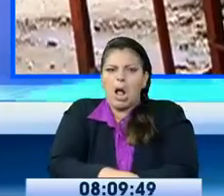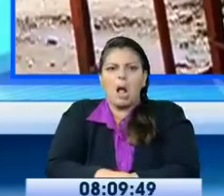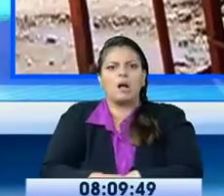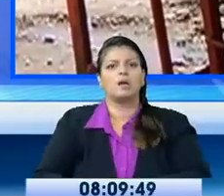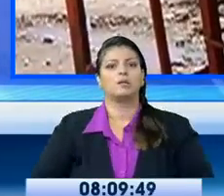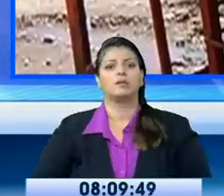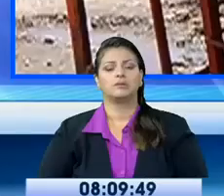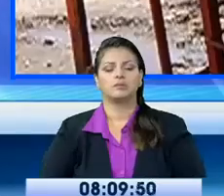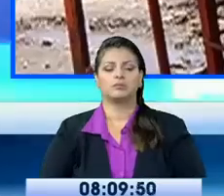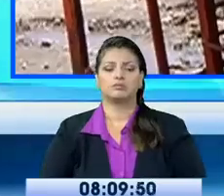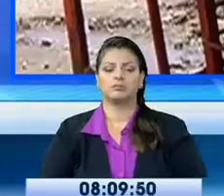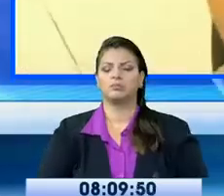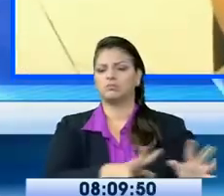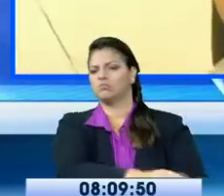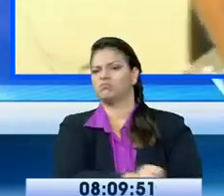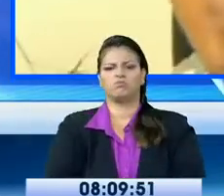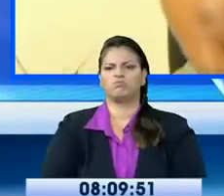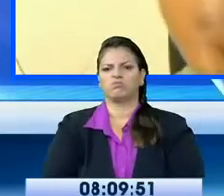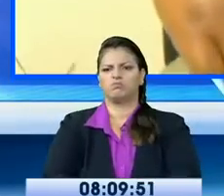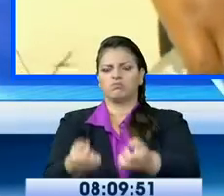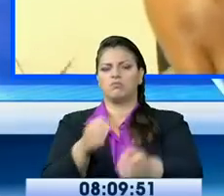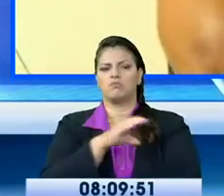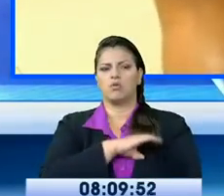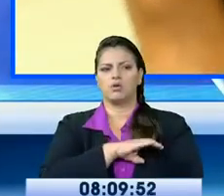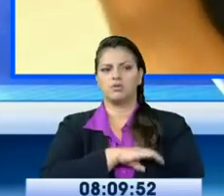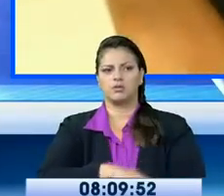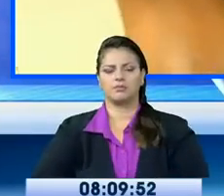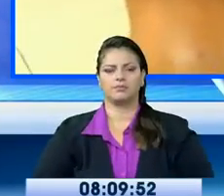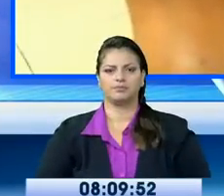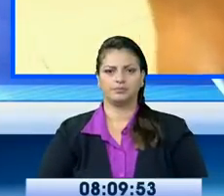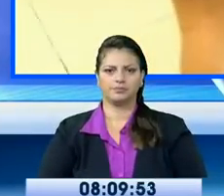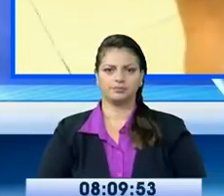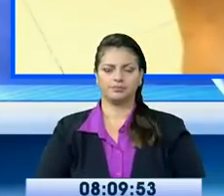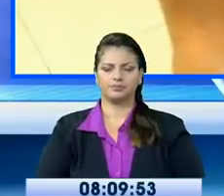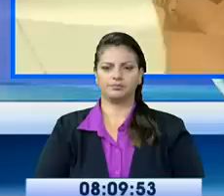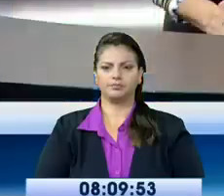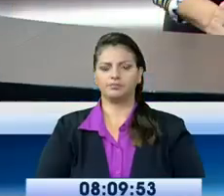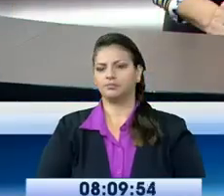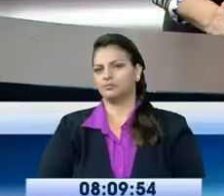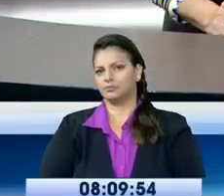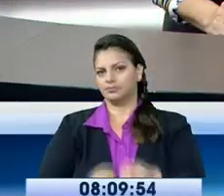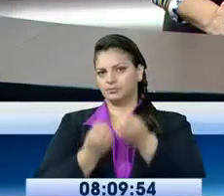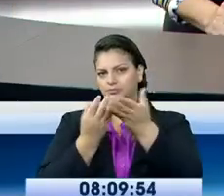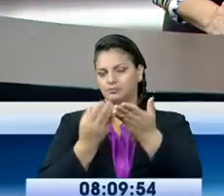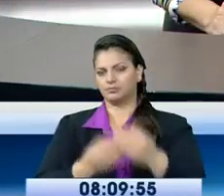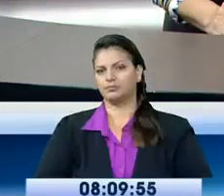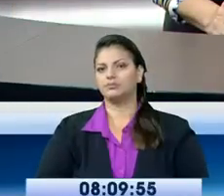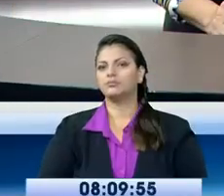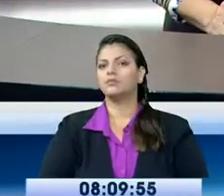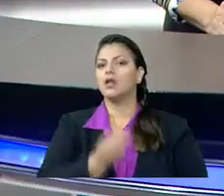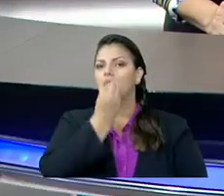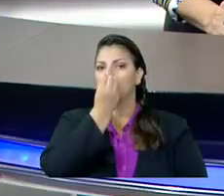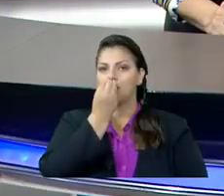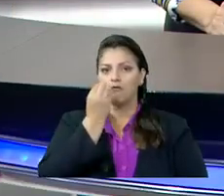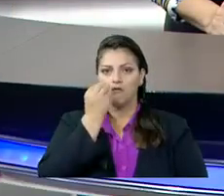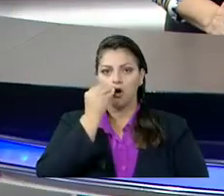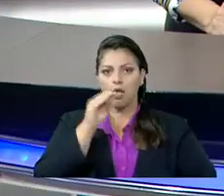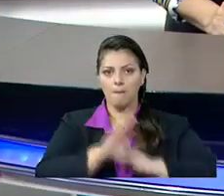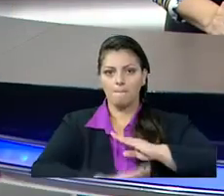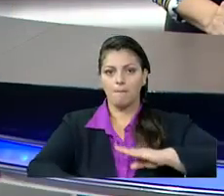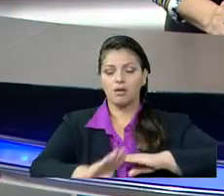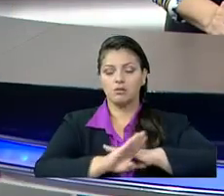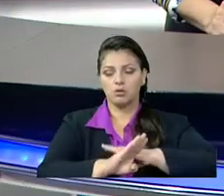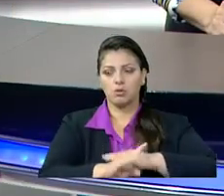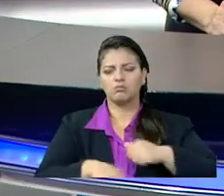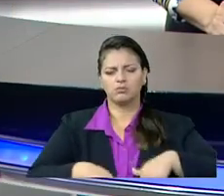que es a donde debe estar. Así mismo es. Bueno, bueno, cinco personas fueron detenidas tras el asalto a una avícola